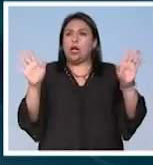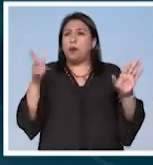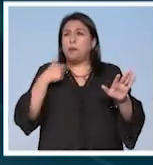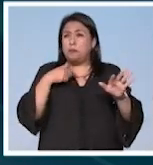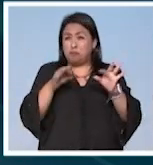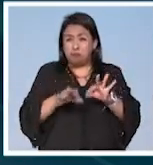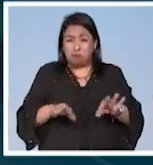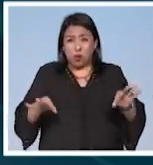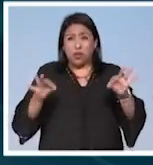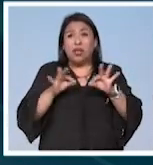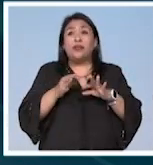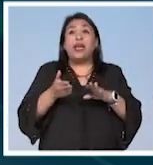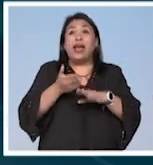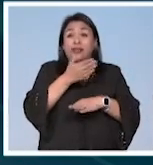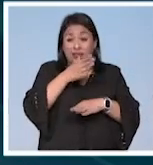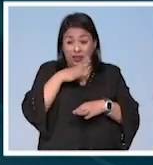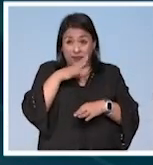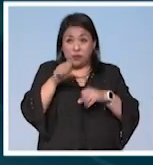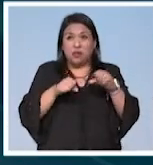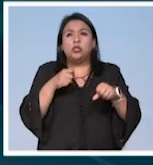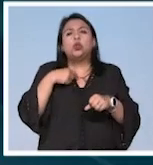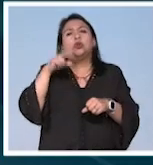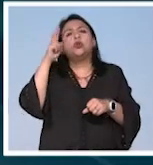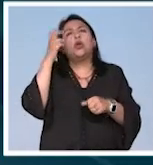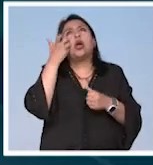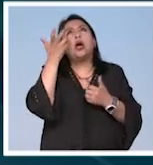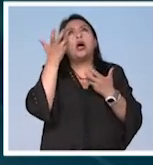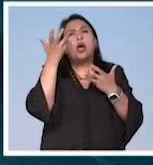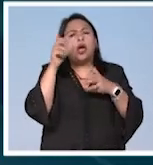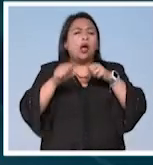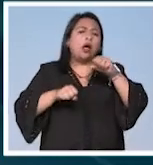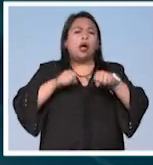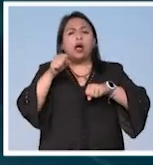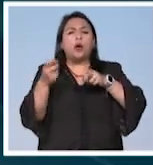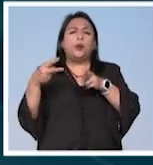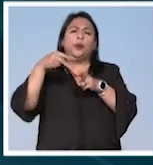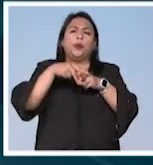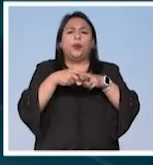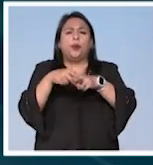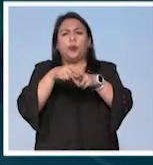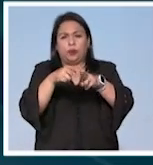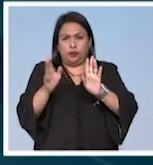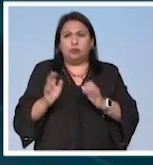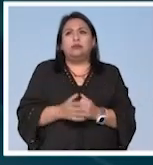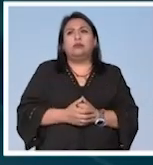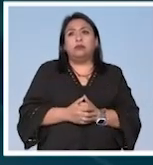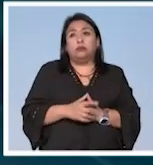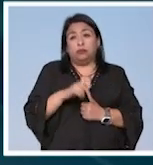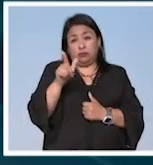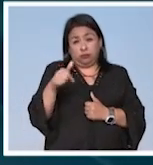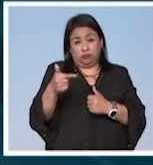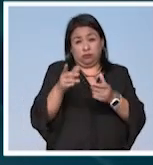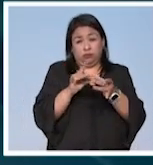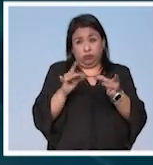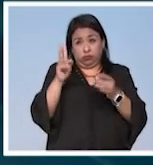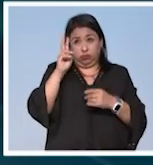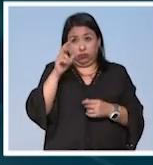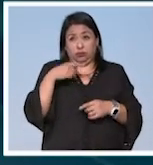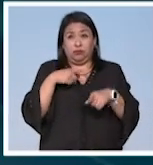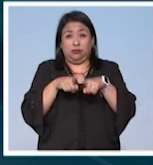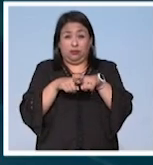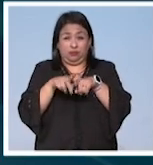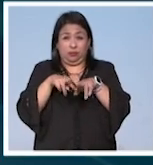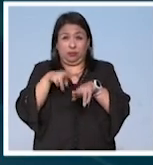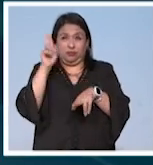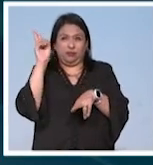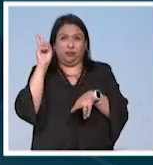importante para mí que antes de tenerla ya soñaba yo que andaba en bicicletas Claro que cuando les platiqué el sueño a mis hermanos